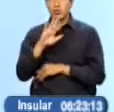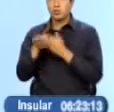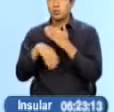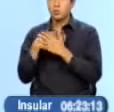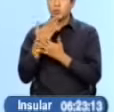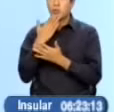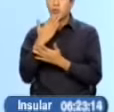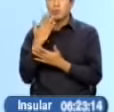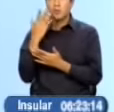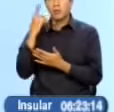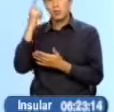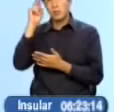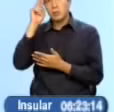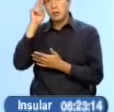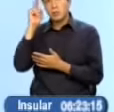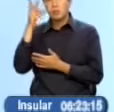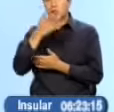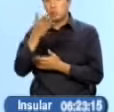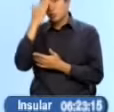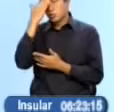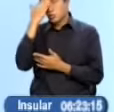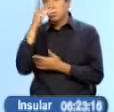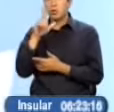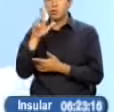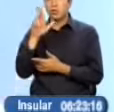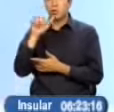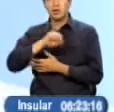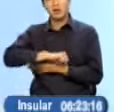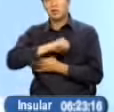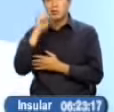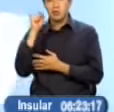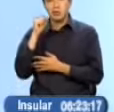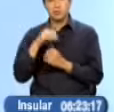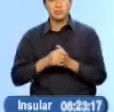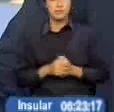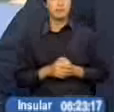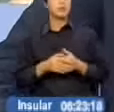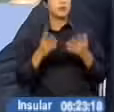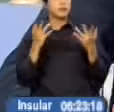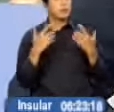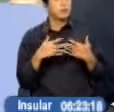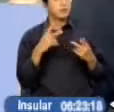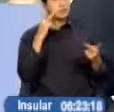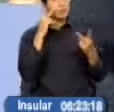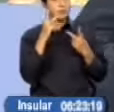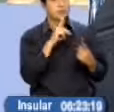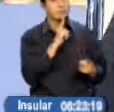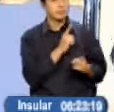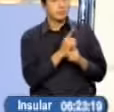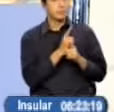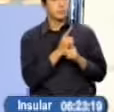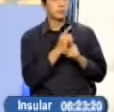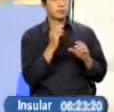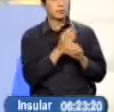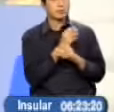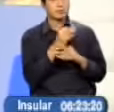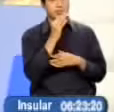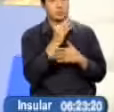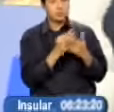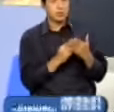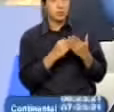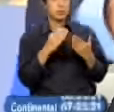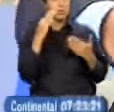para sacárselo de encima porque saben que lula si gana le surgió entonces concluyendo hoy que los cálculos políticos